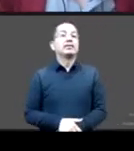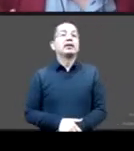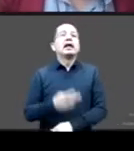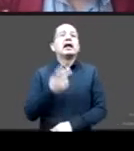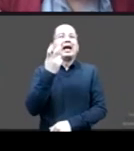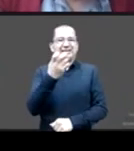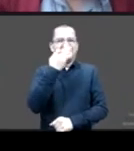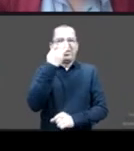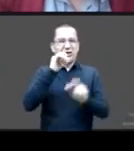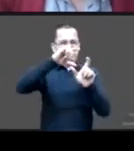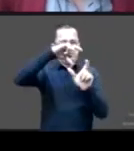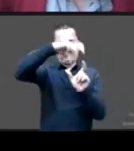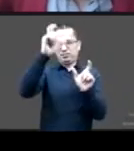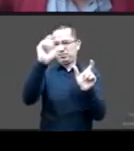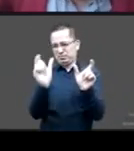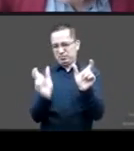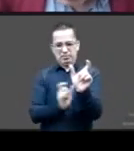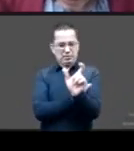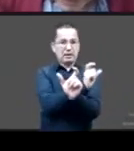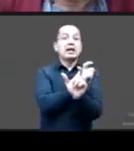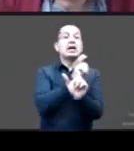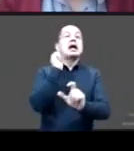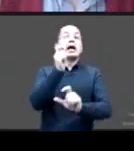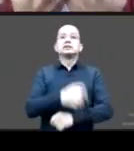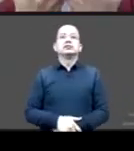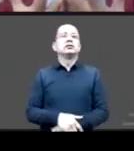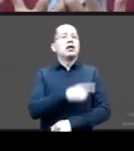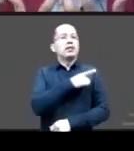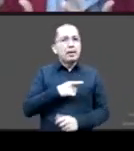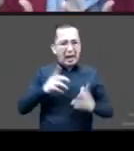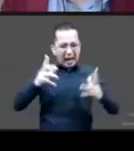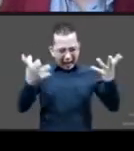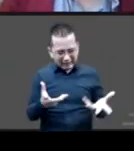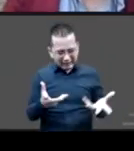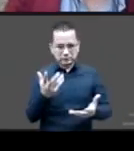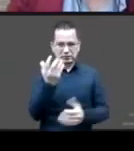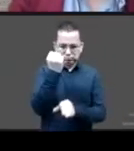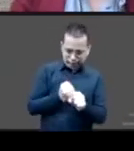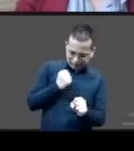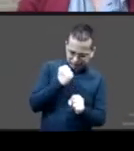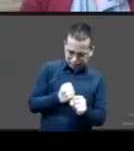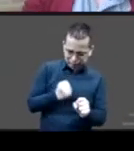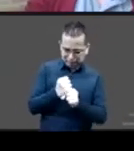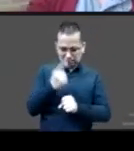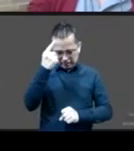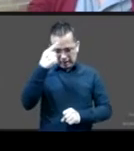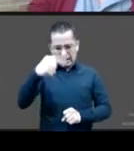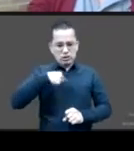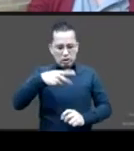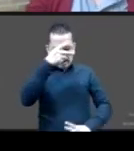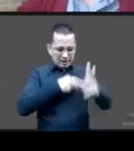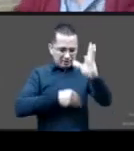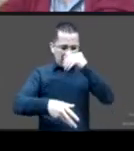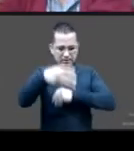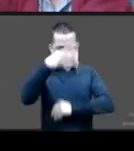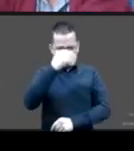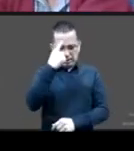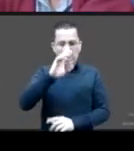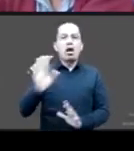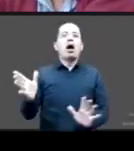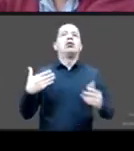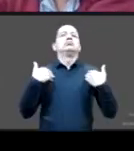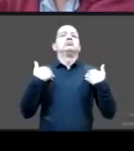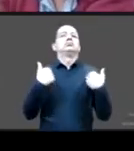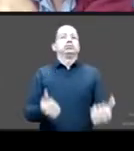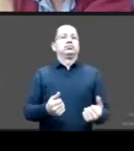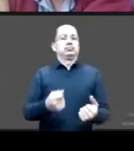y el tallo lo que significa es en el proceso de reflexión sobre esa práctica como se construyen esas capacidades digamos. Aquí hay otro elemento